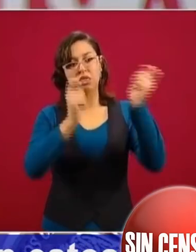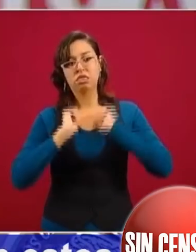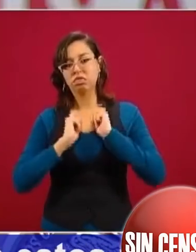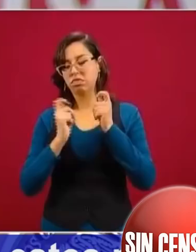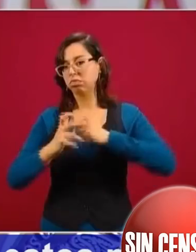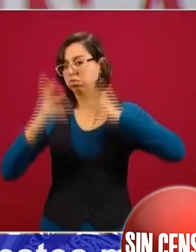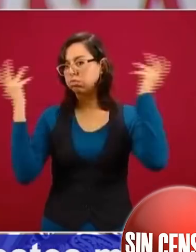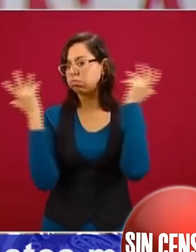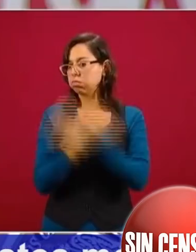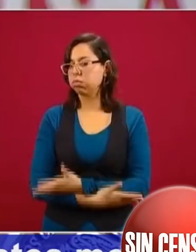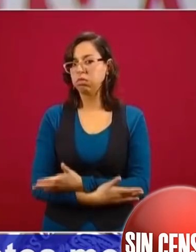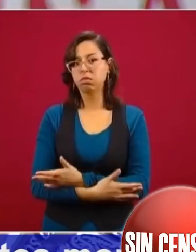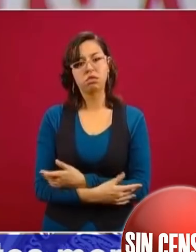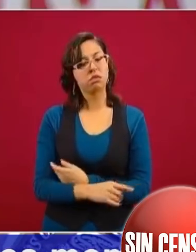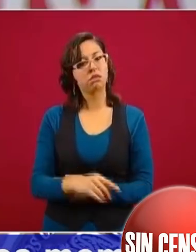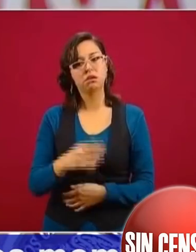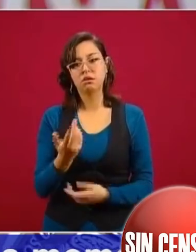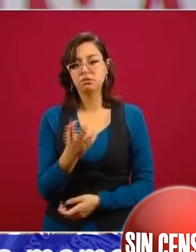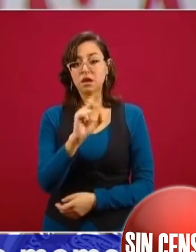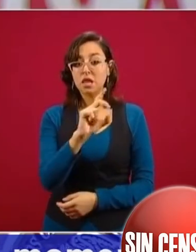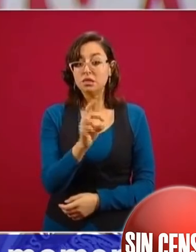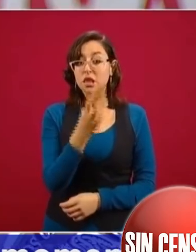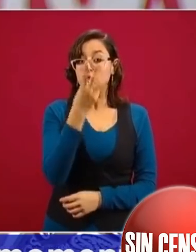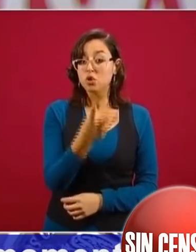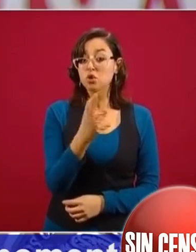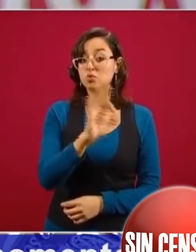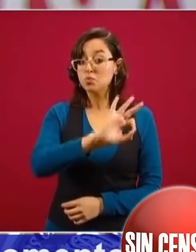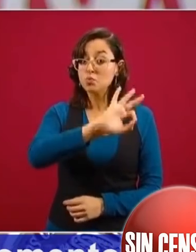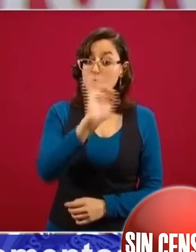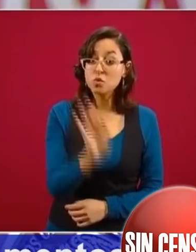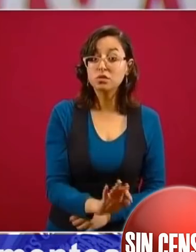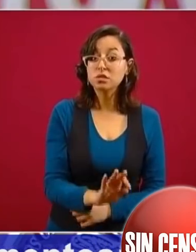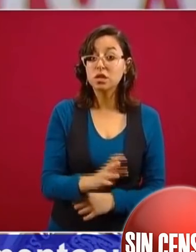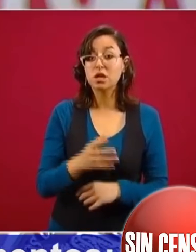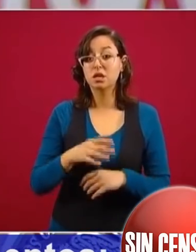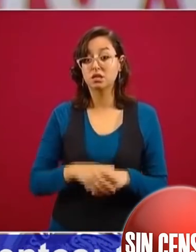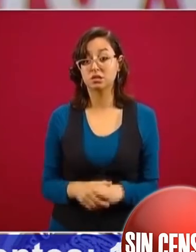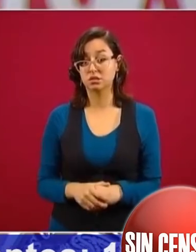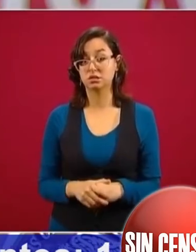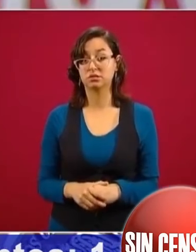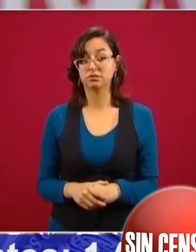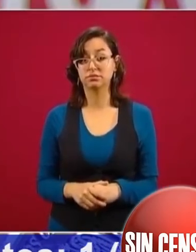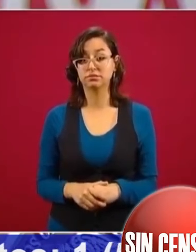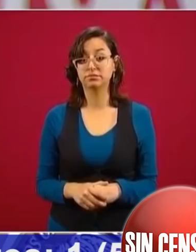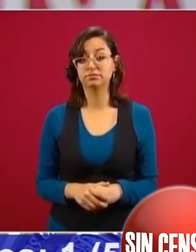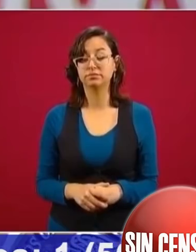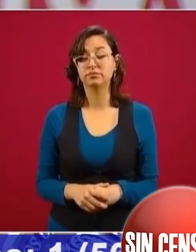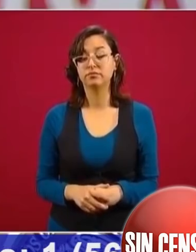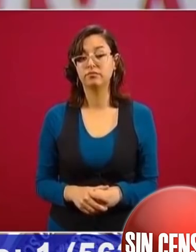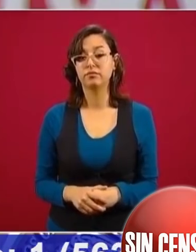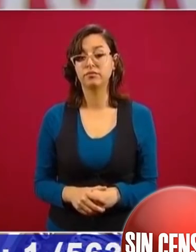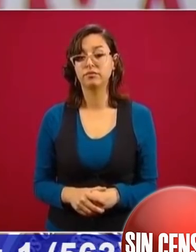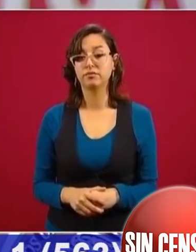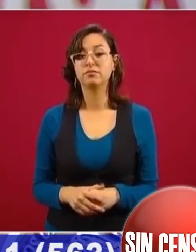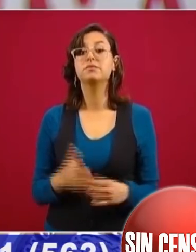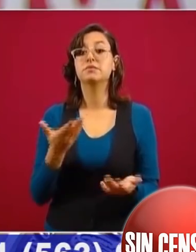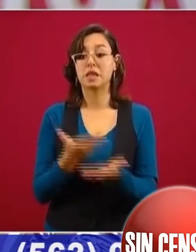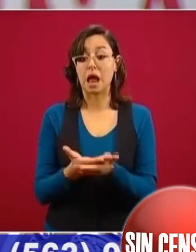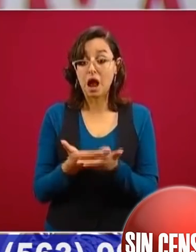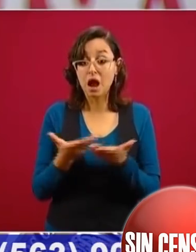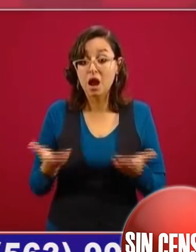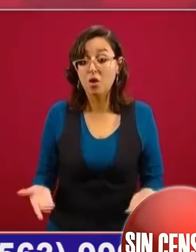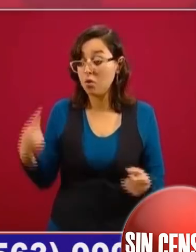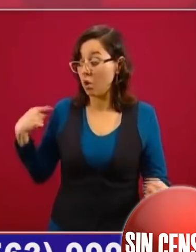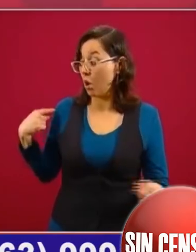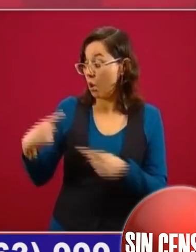generación de gasolinas, de combustibles, 32%. Ya ahora